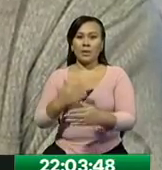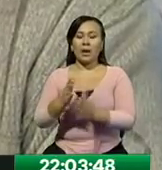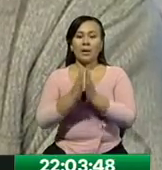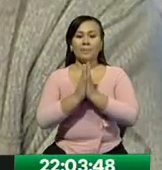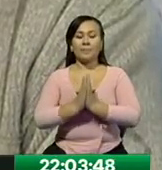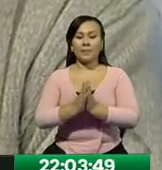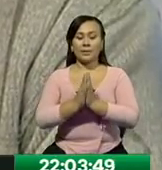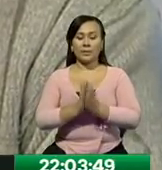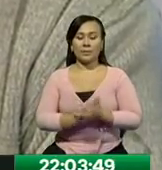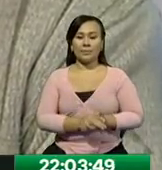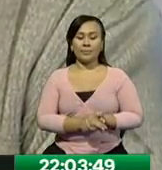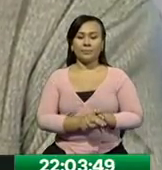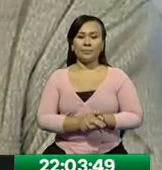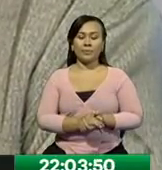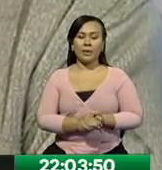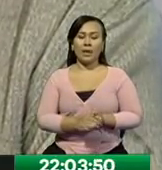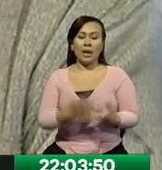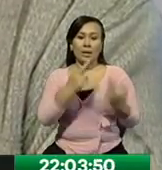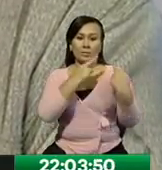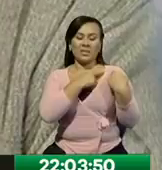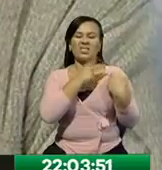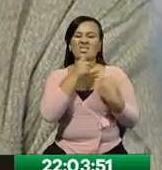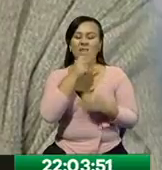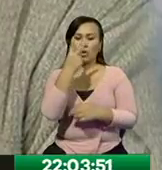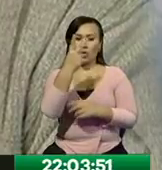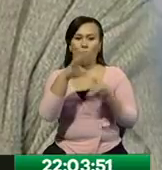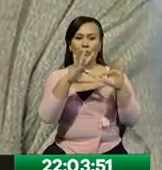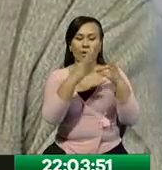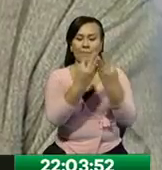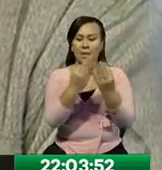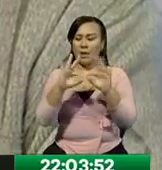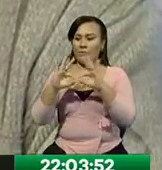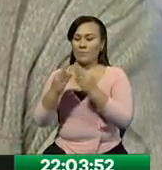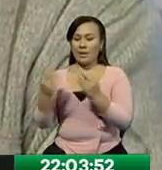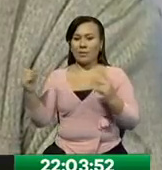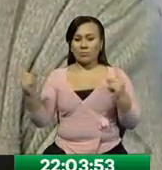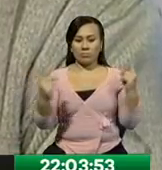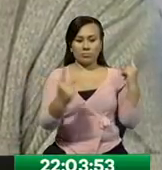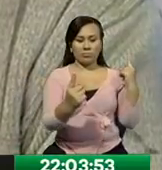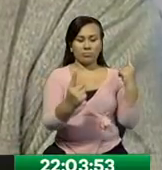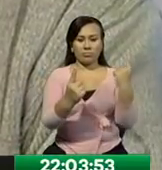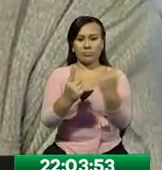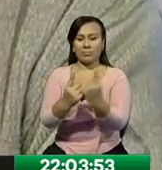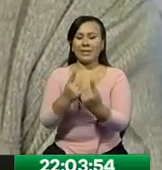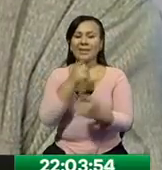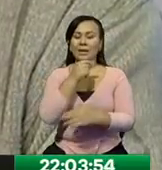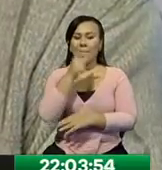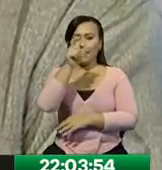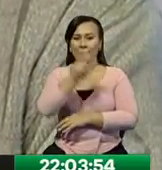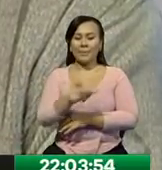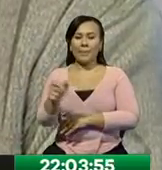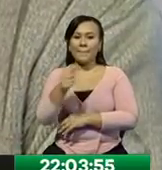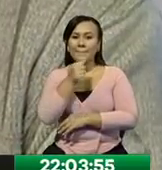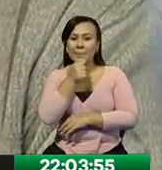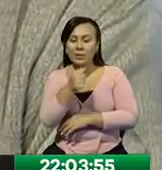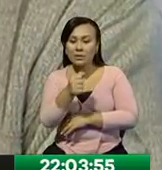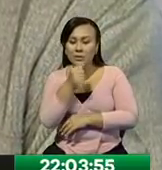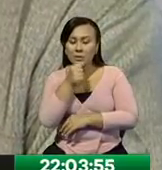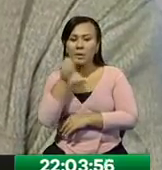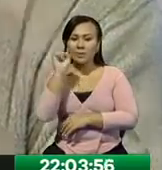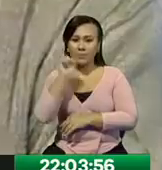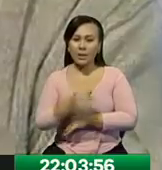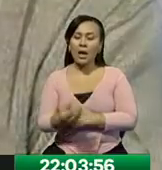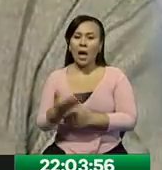que para esa diligencia estén presentes dos familiares directos de los señores periodistas a efectos de